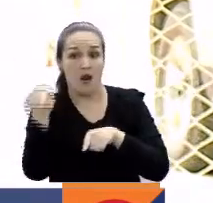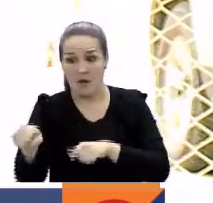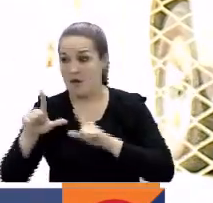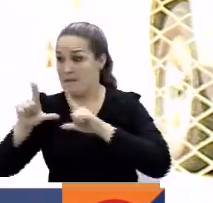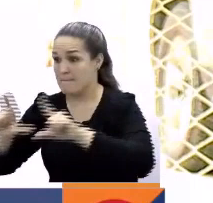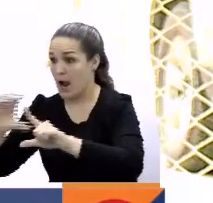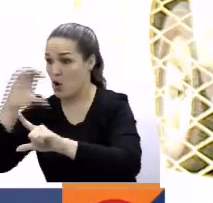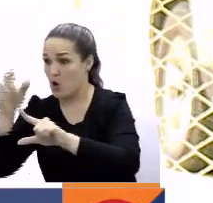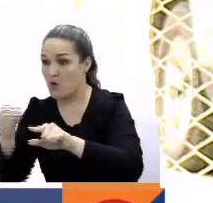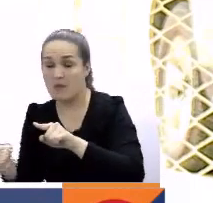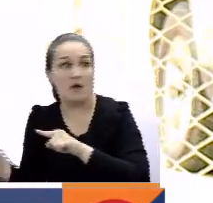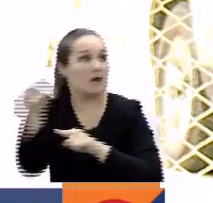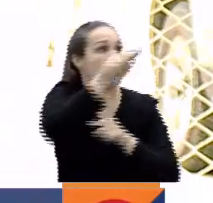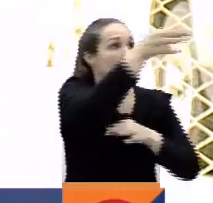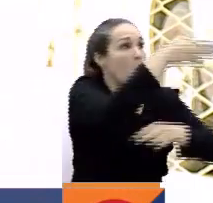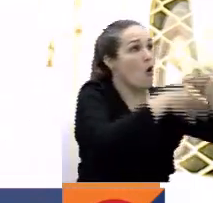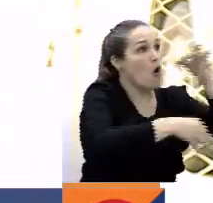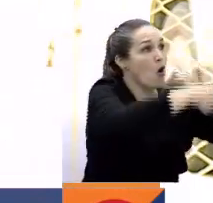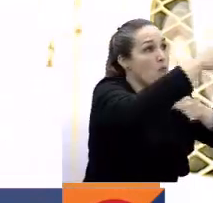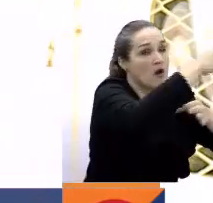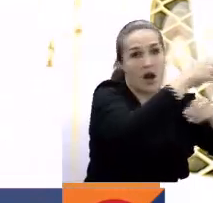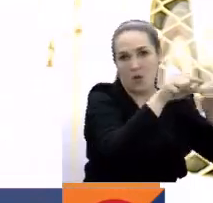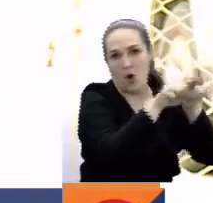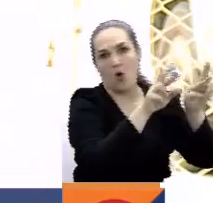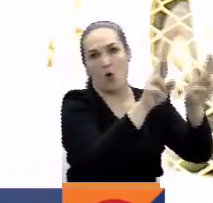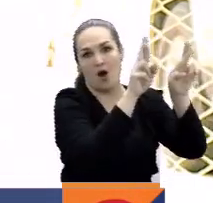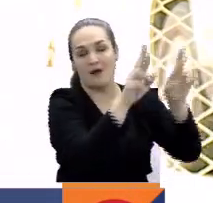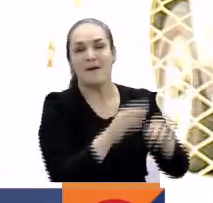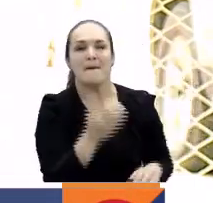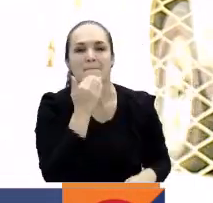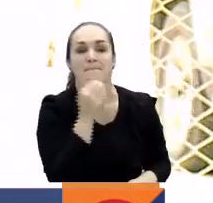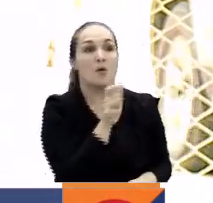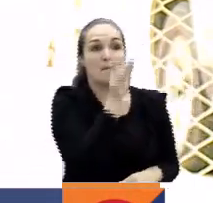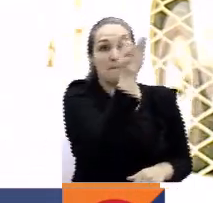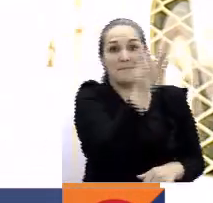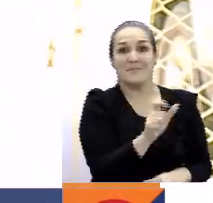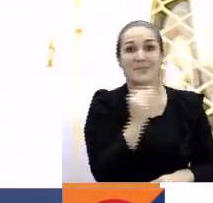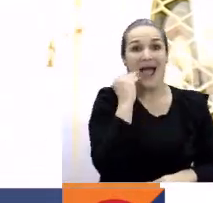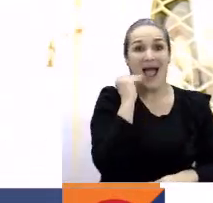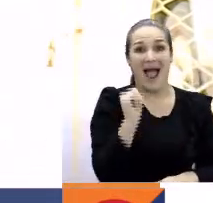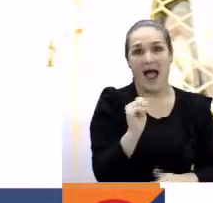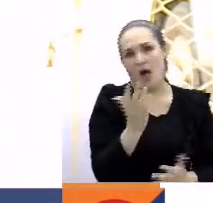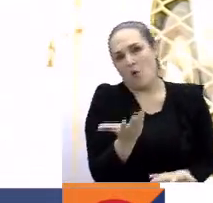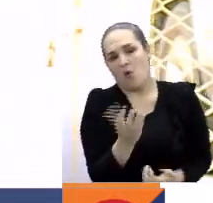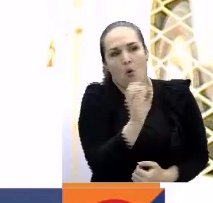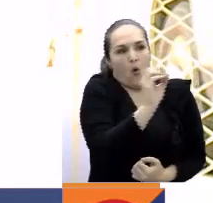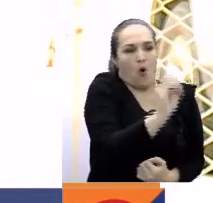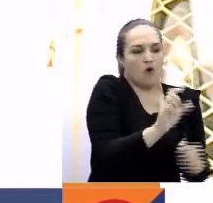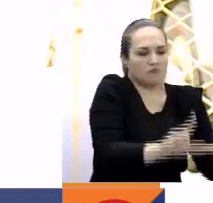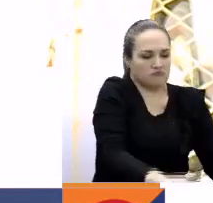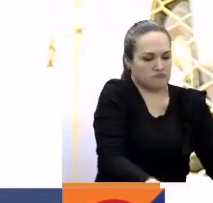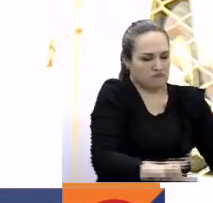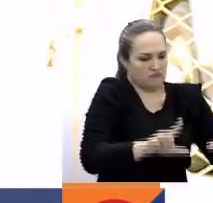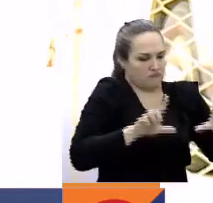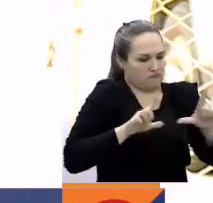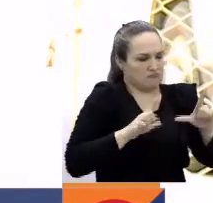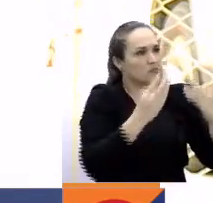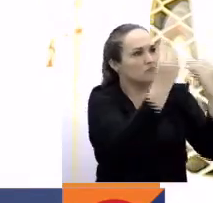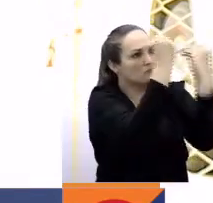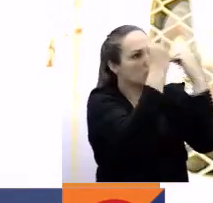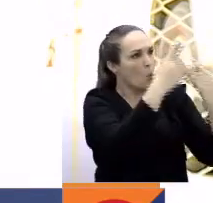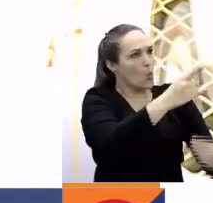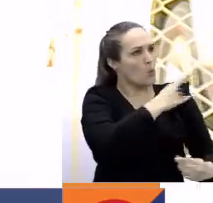tenemos que lograr es que una venezolana que tenga títulos, un venezolano con su debida preparación,